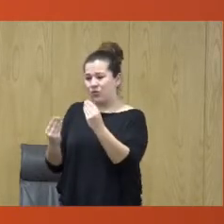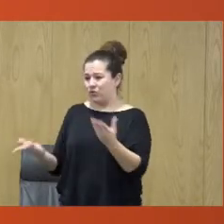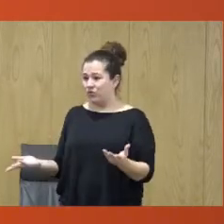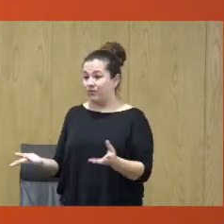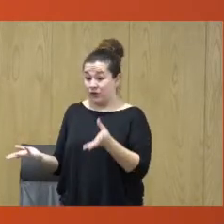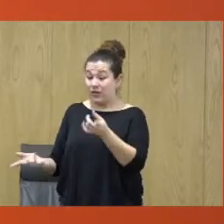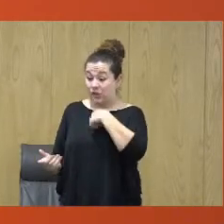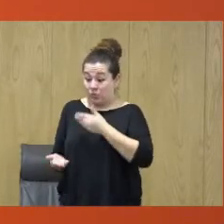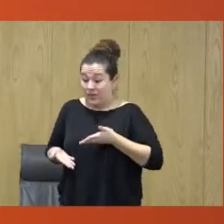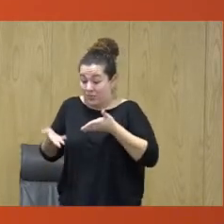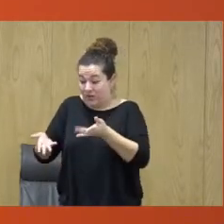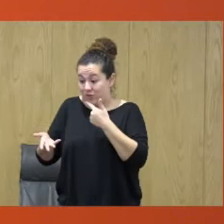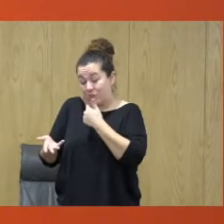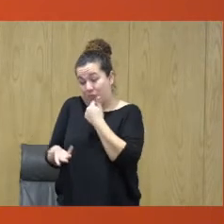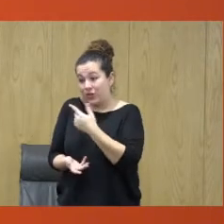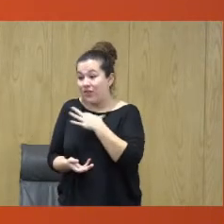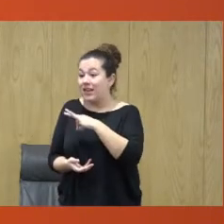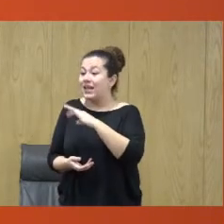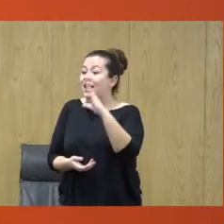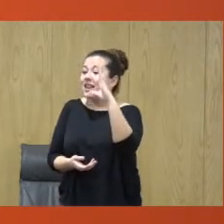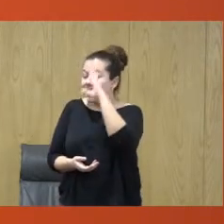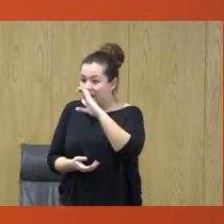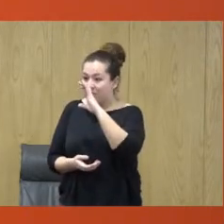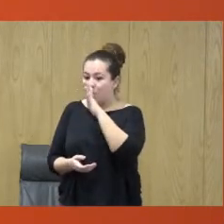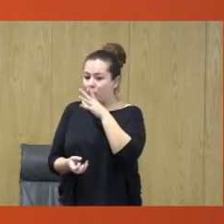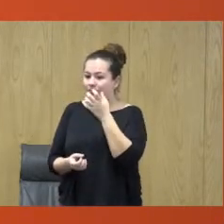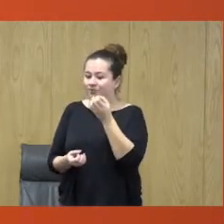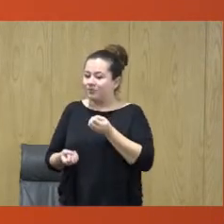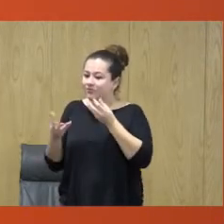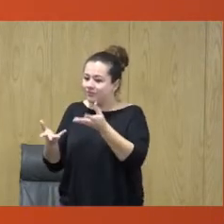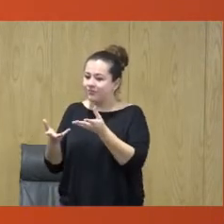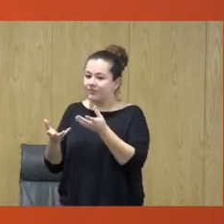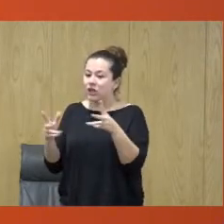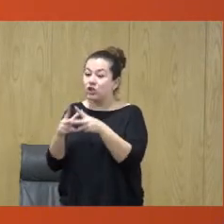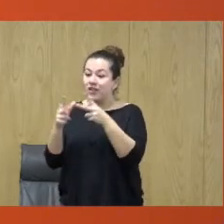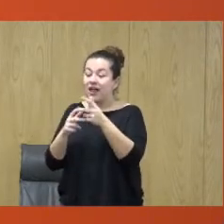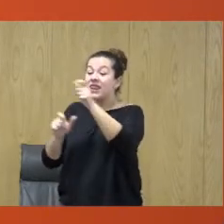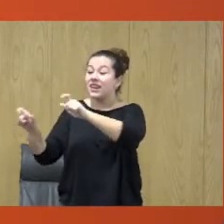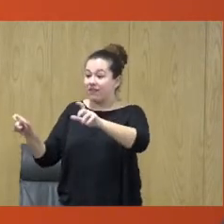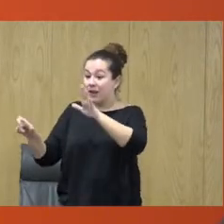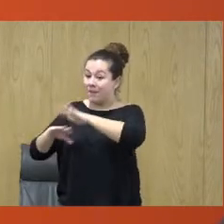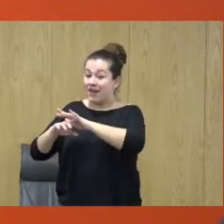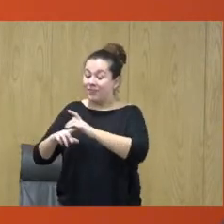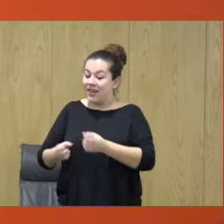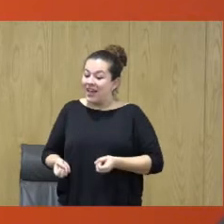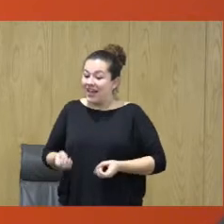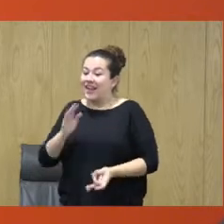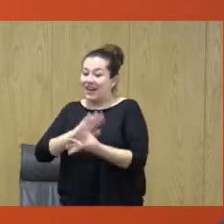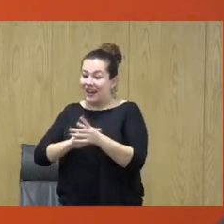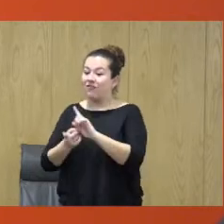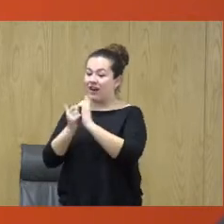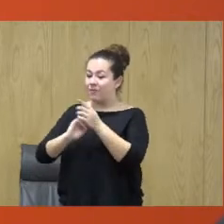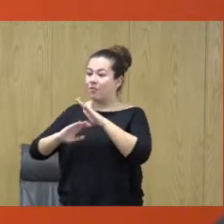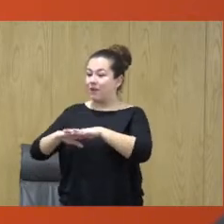puedo hacer aquí como CERMI, como expresión de la sociedad civil, para la incidencia política, para generar un cambio en el